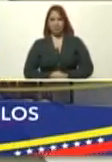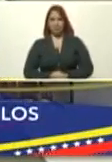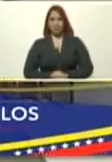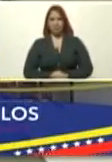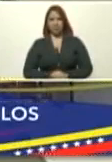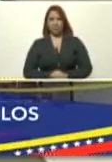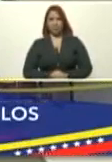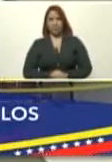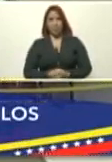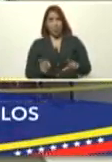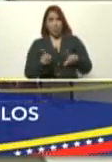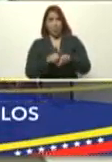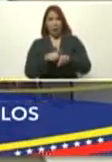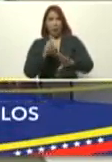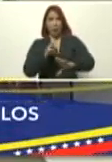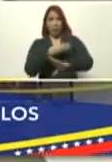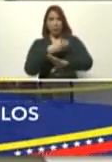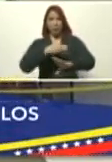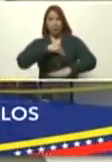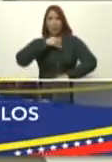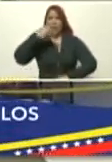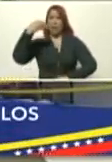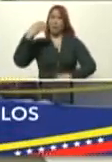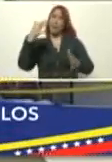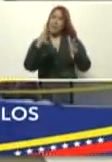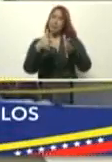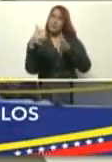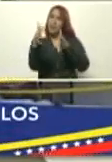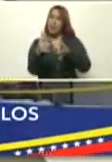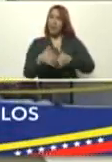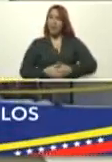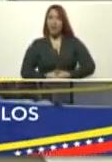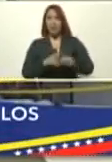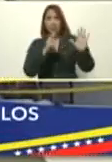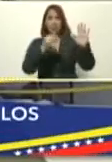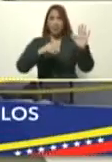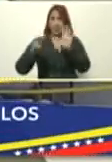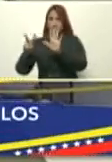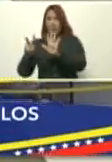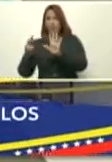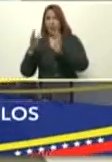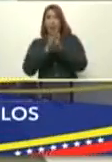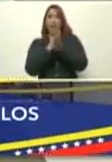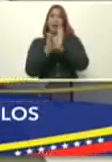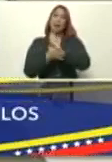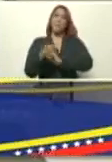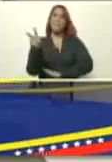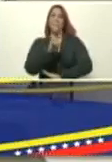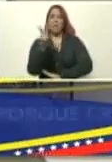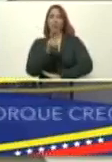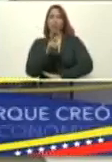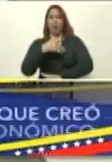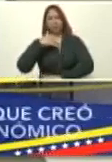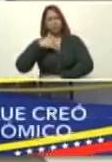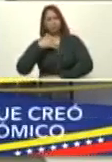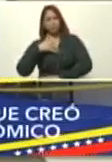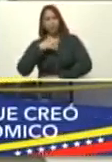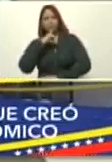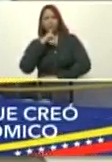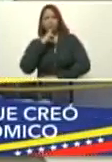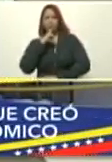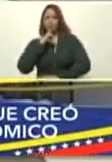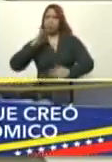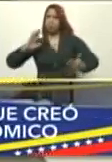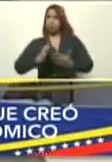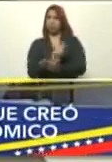Como es el alma llanera. Arepa, alma llanera y 7+7, venezolano. Porque hay quienes nos quieren quitar la